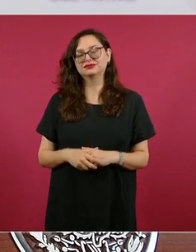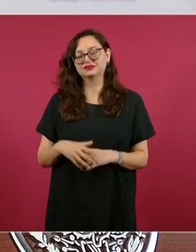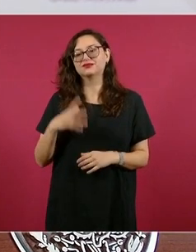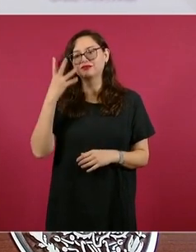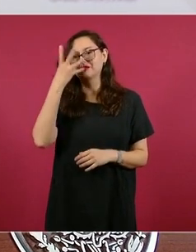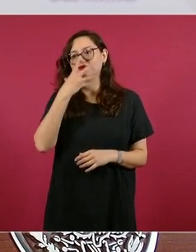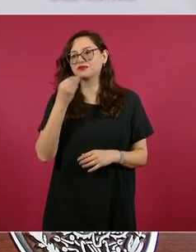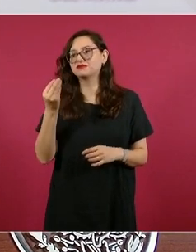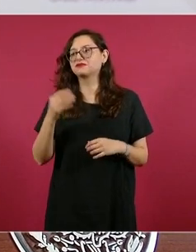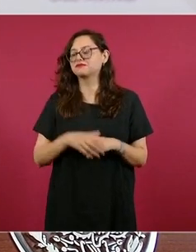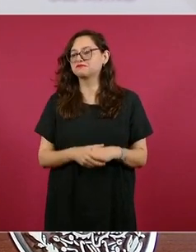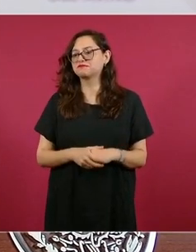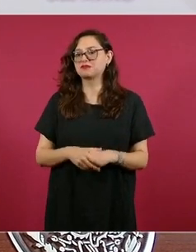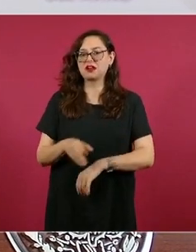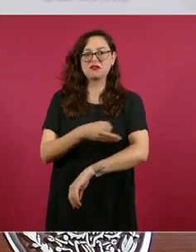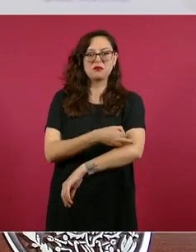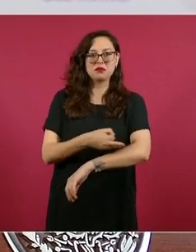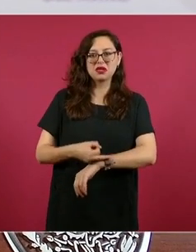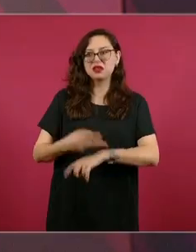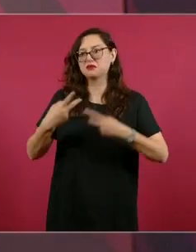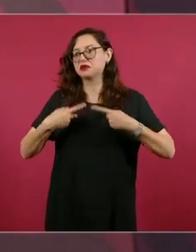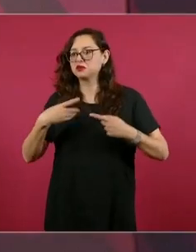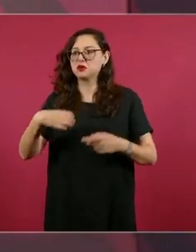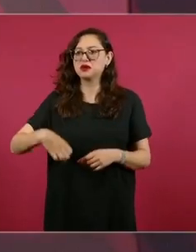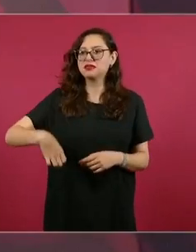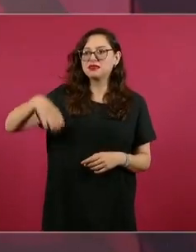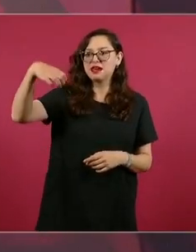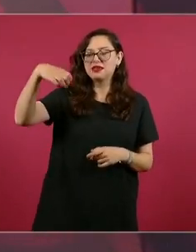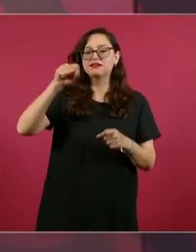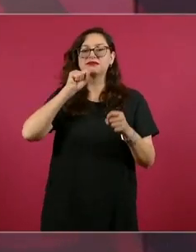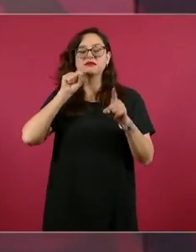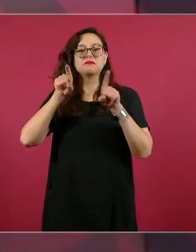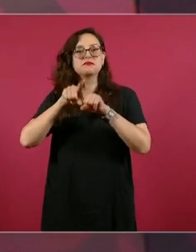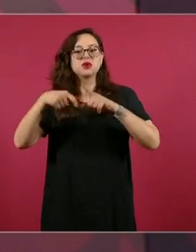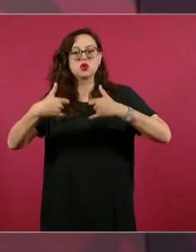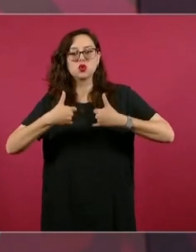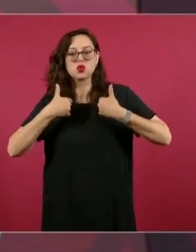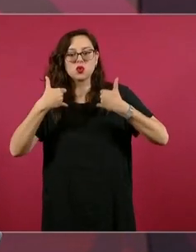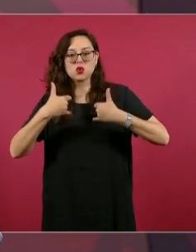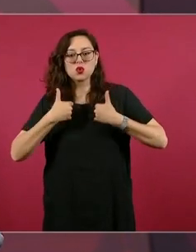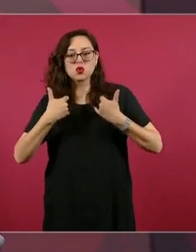gente mayor, pero también jóvenes,